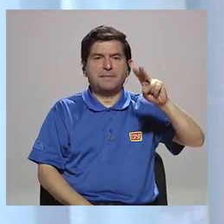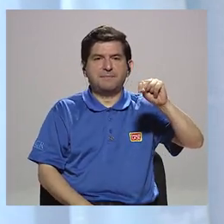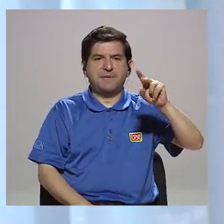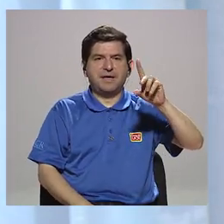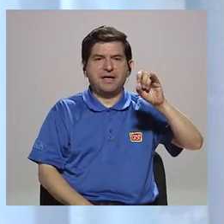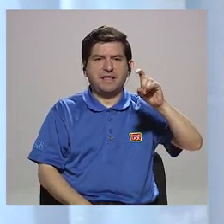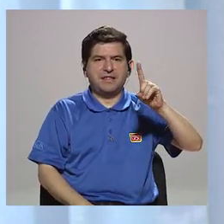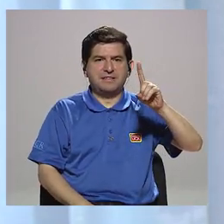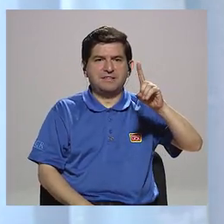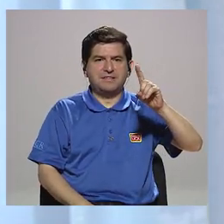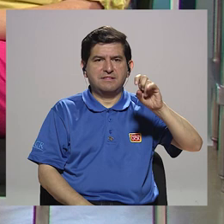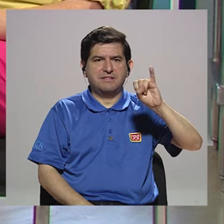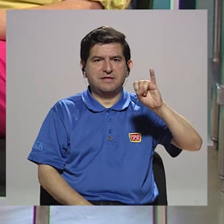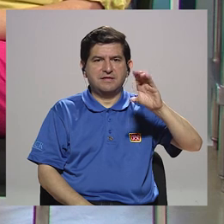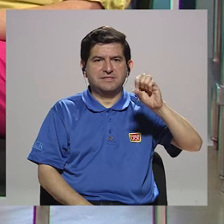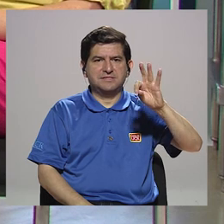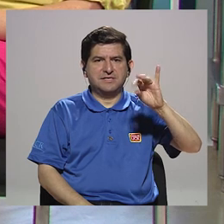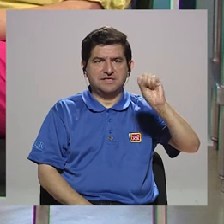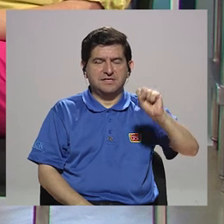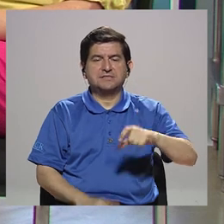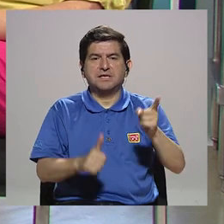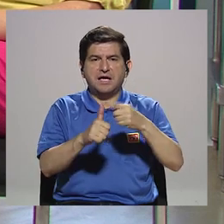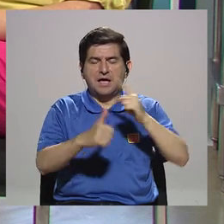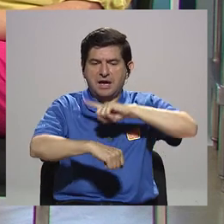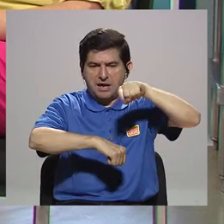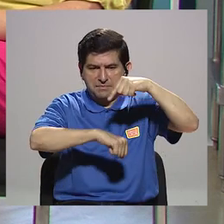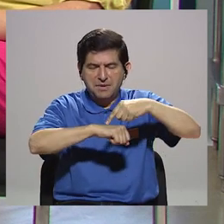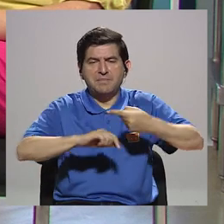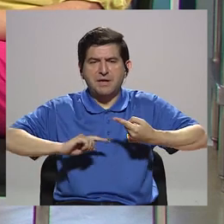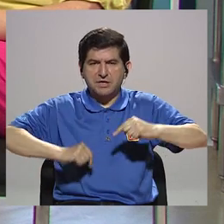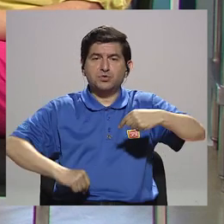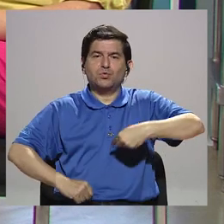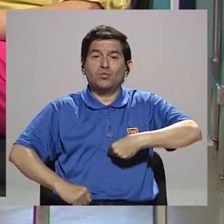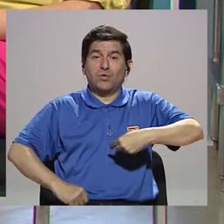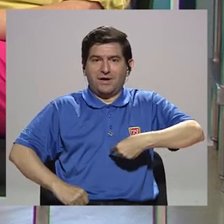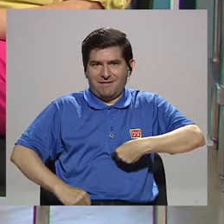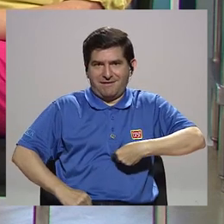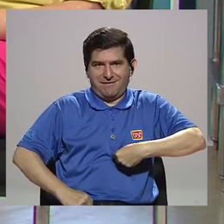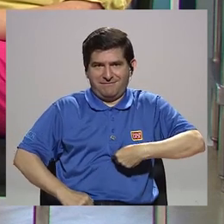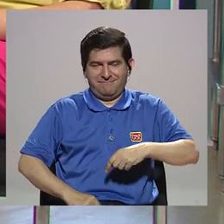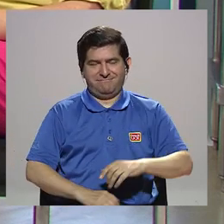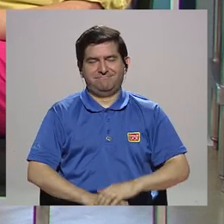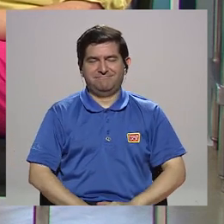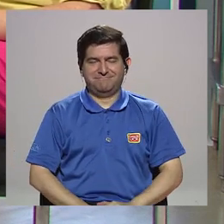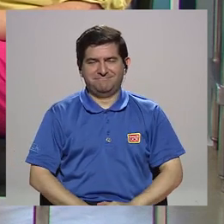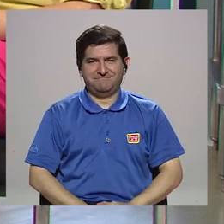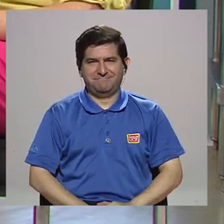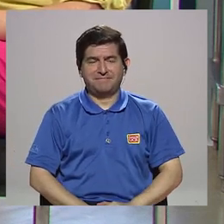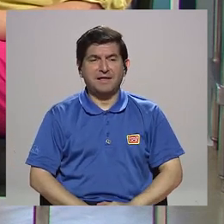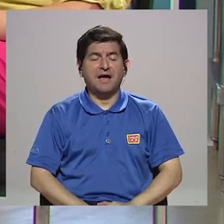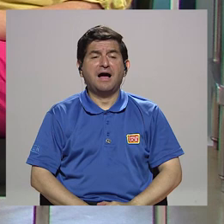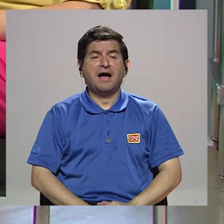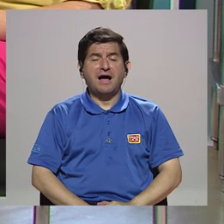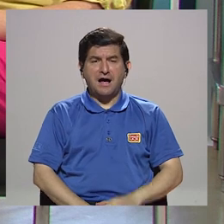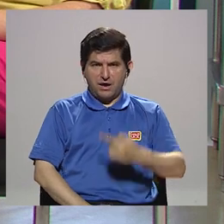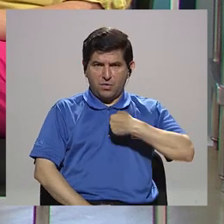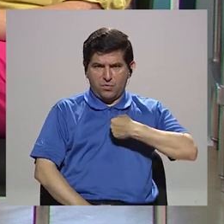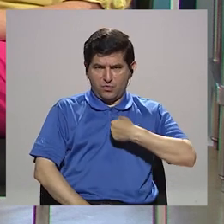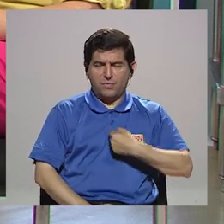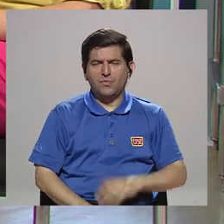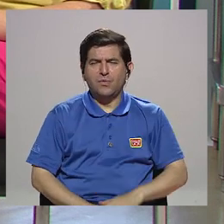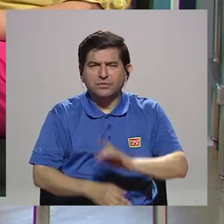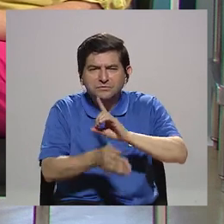aguda. Porque la apendicitis puede comenzar en las primeras horas a doler en la boca y el estómago. ¿Ves? Entonces al clínico